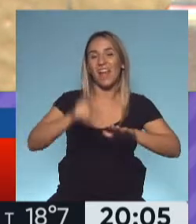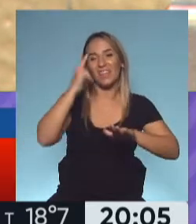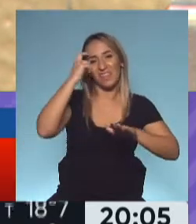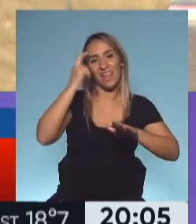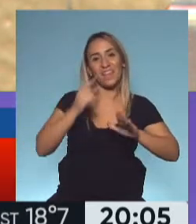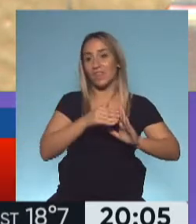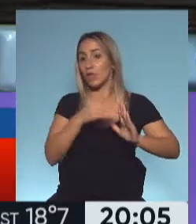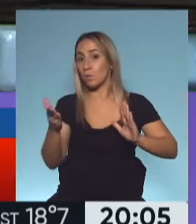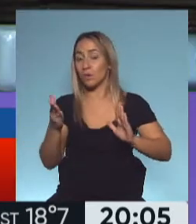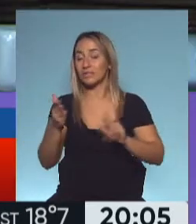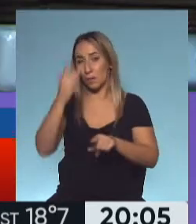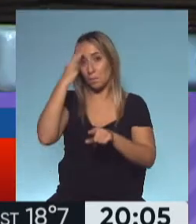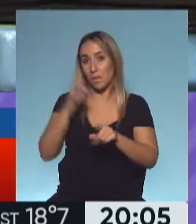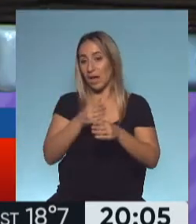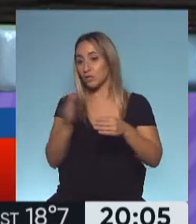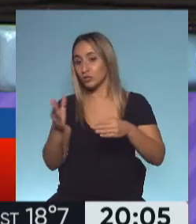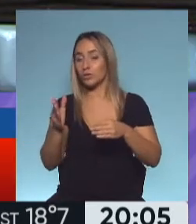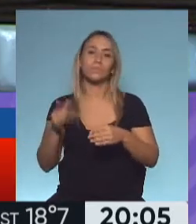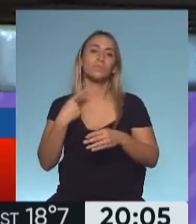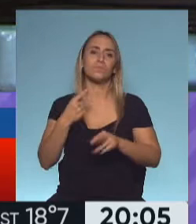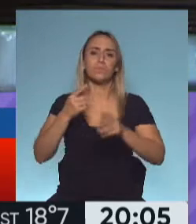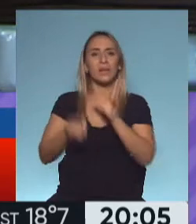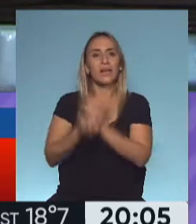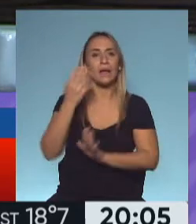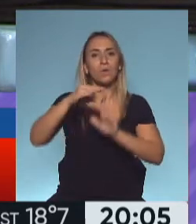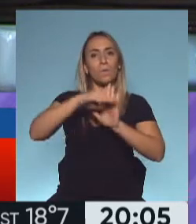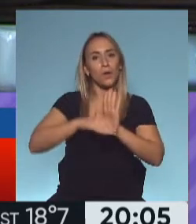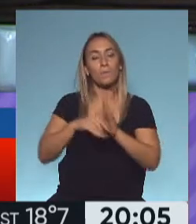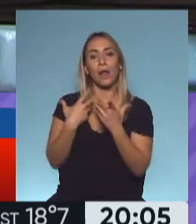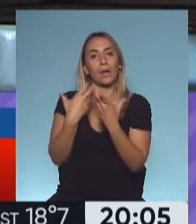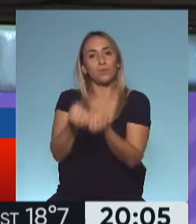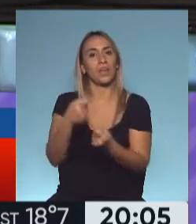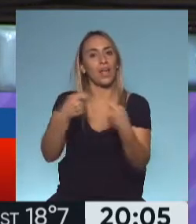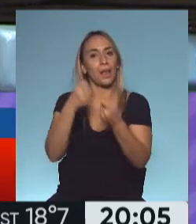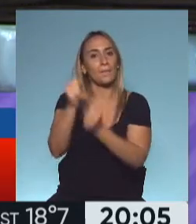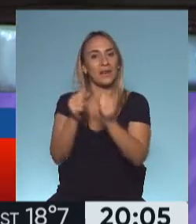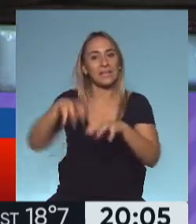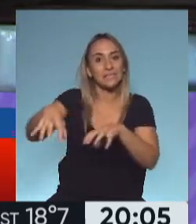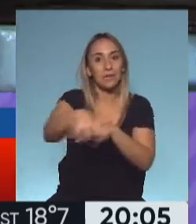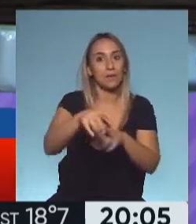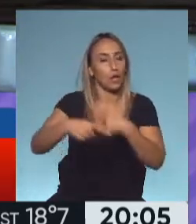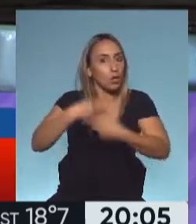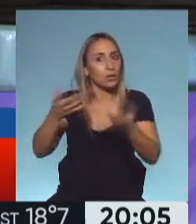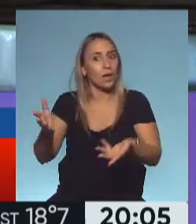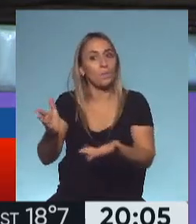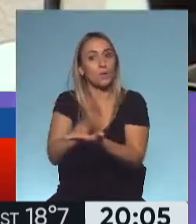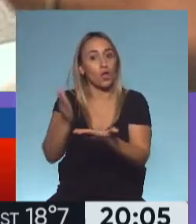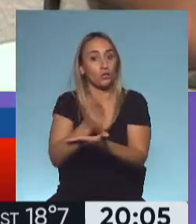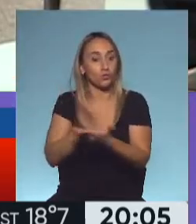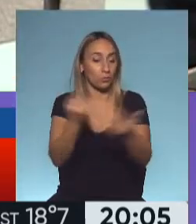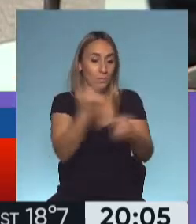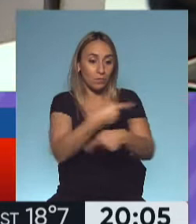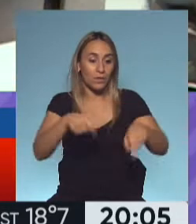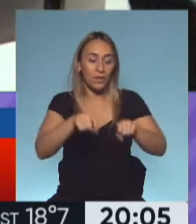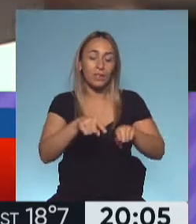de 2020, un programa para apoyar a las pequeñas y medianas empresas, particularmente para que produzcan todos los insumos y equipamientos necesarios